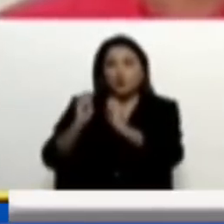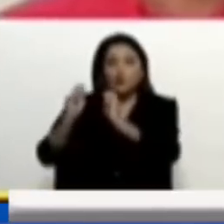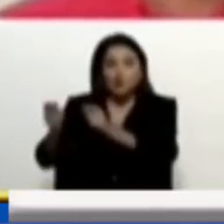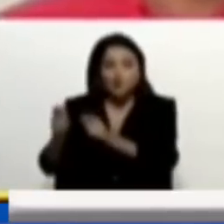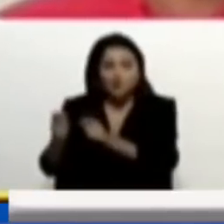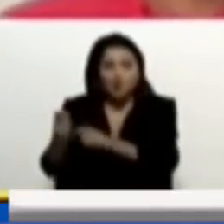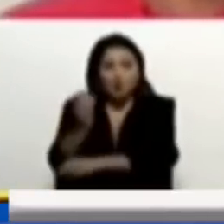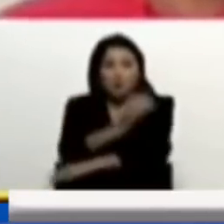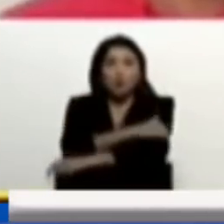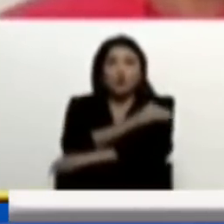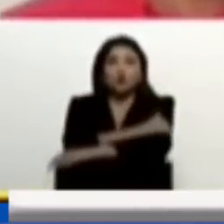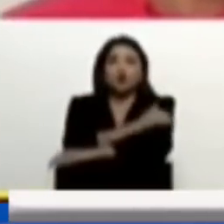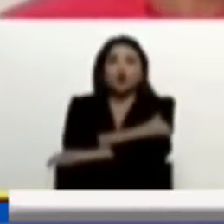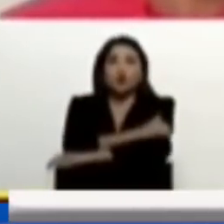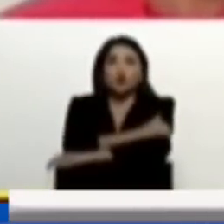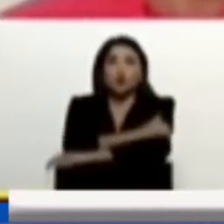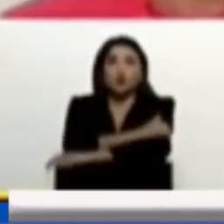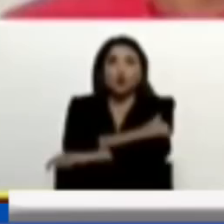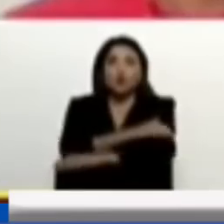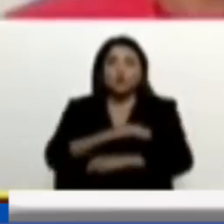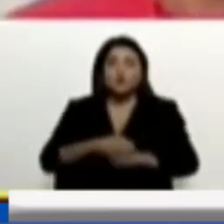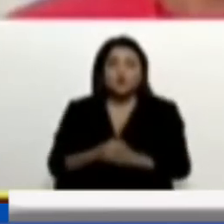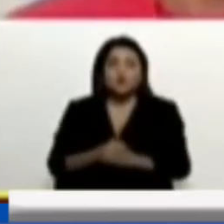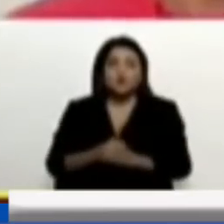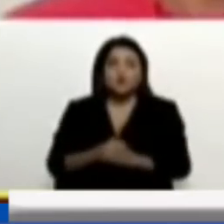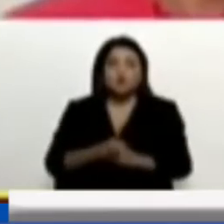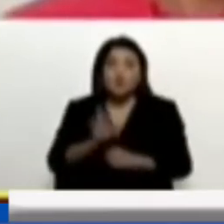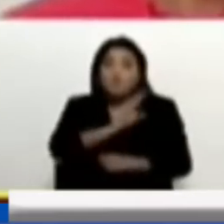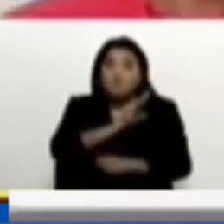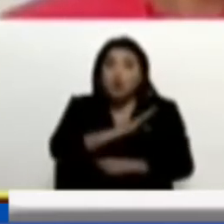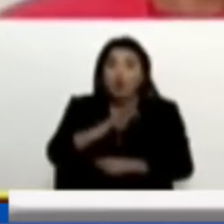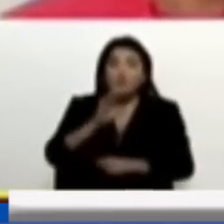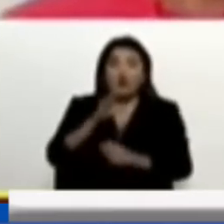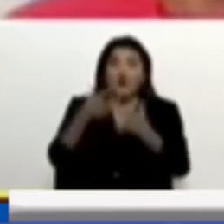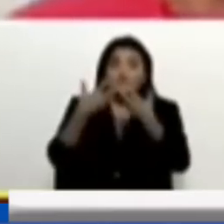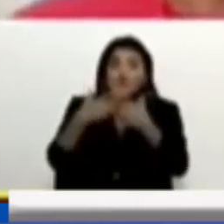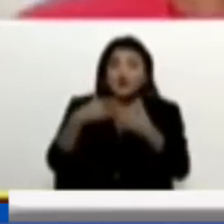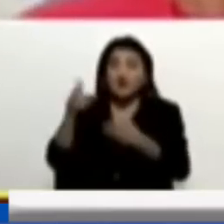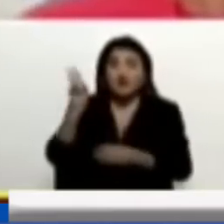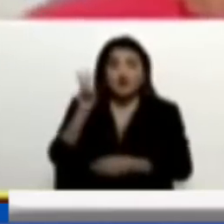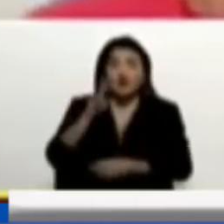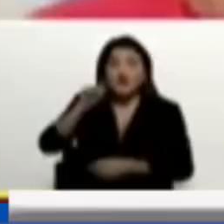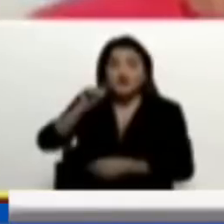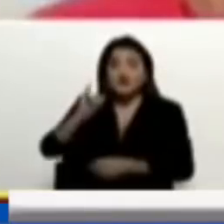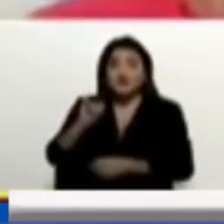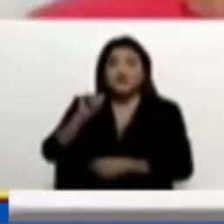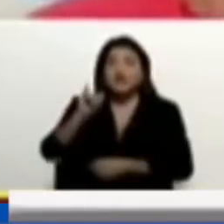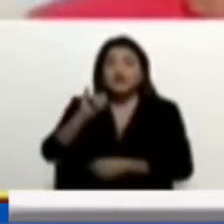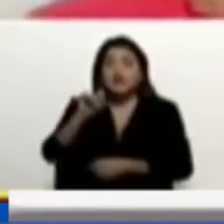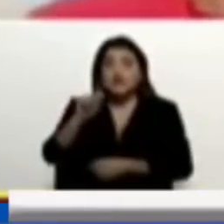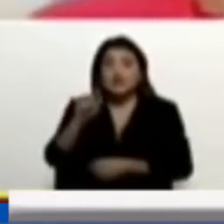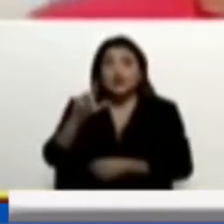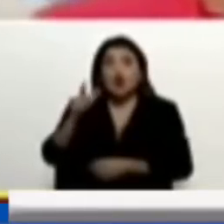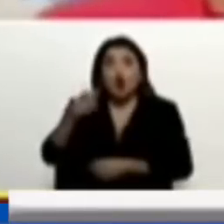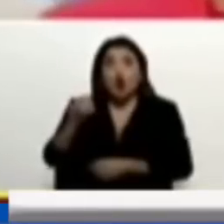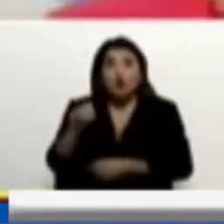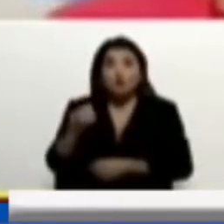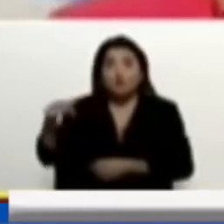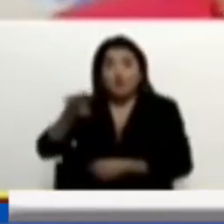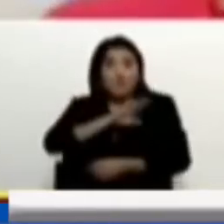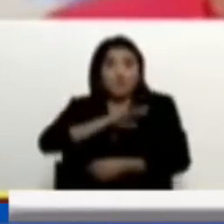Han decidido entregarle Citgo a un grupo de gente desconocida,